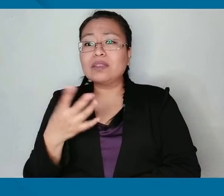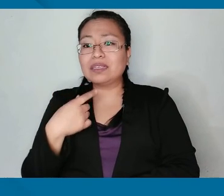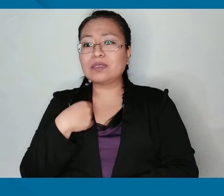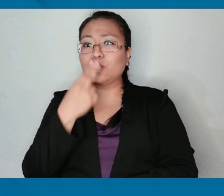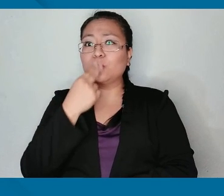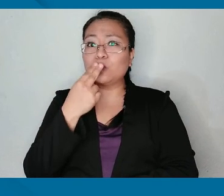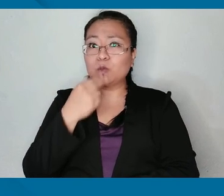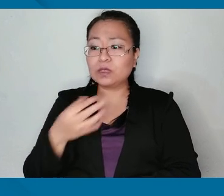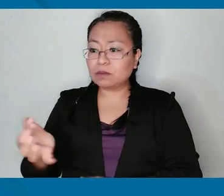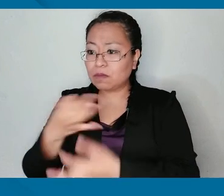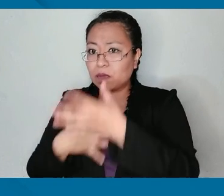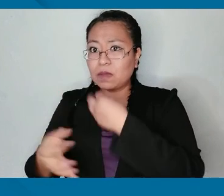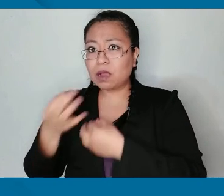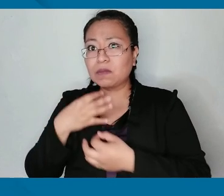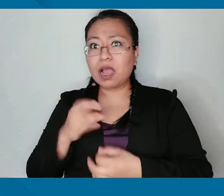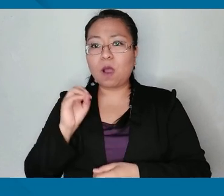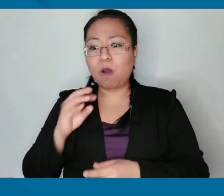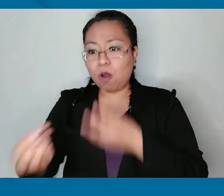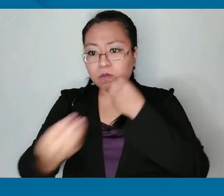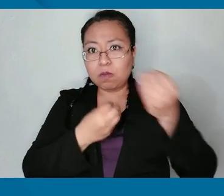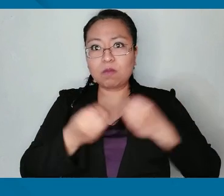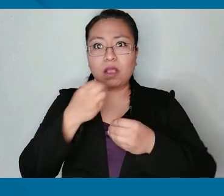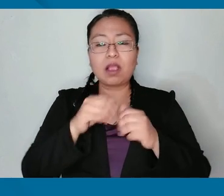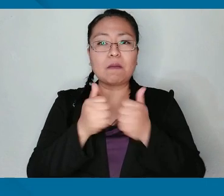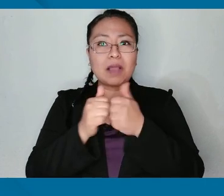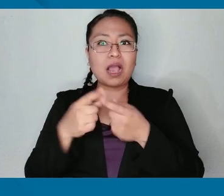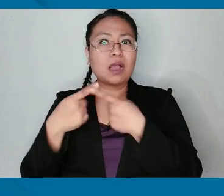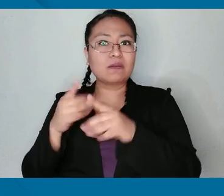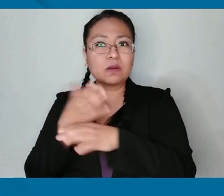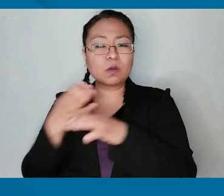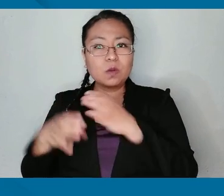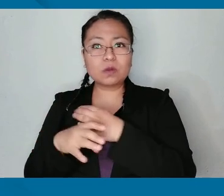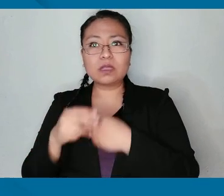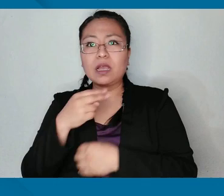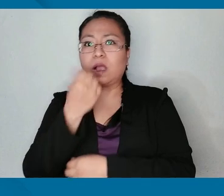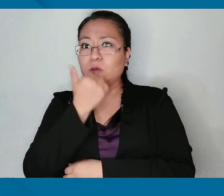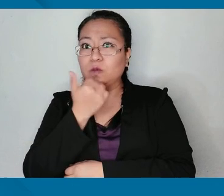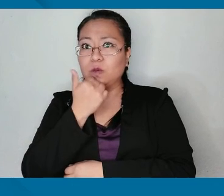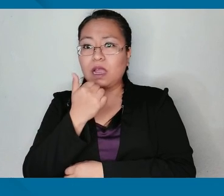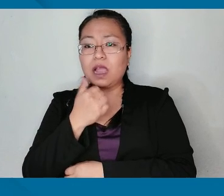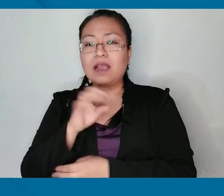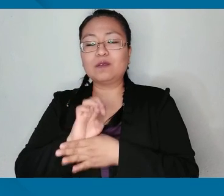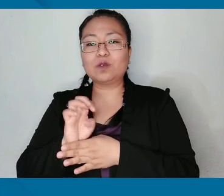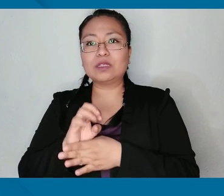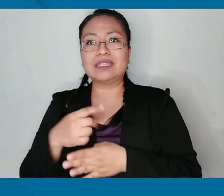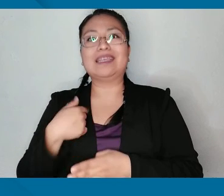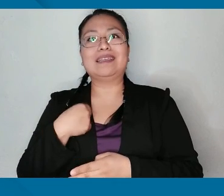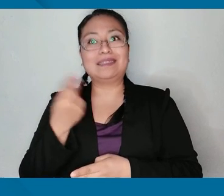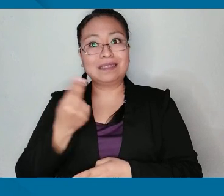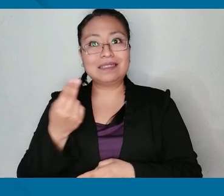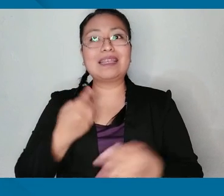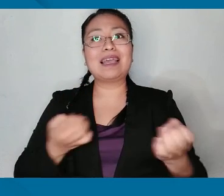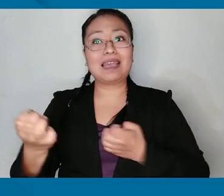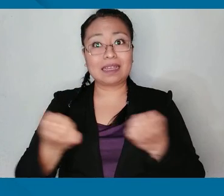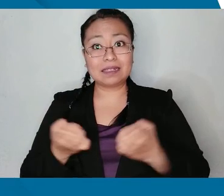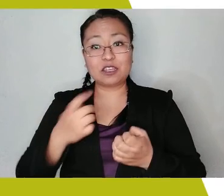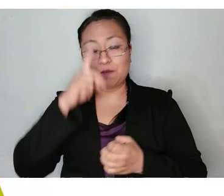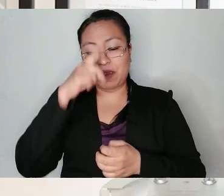día. ¿Realmente tenemos el tiempo para quemar esos excesos de calorías que estamos